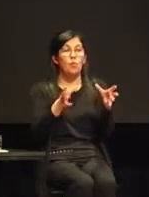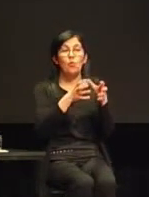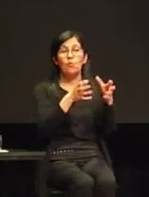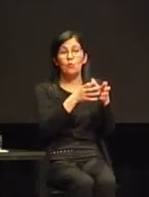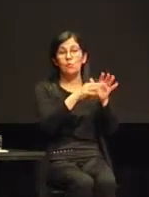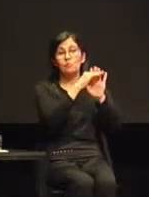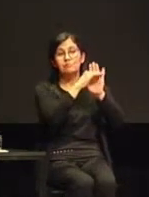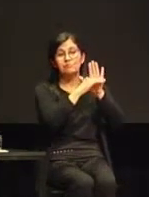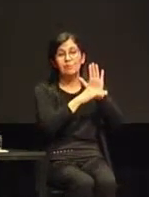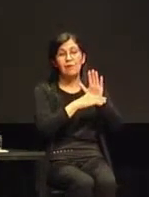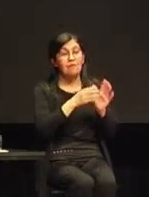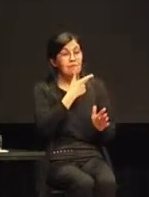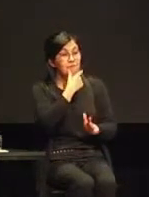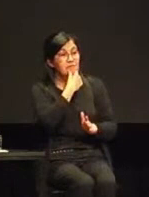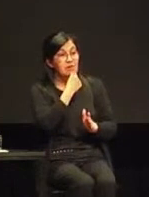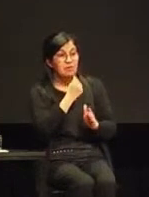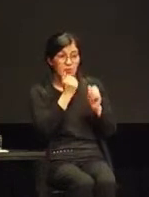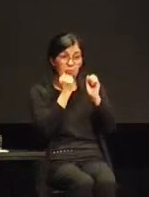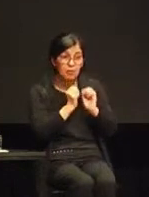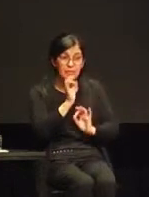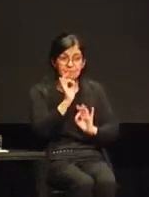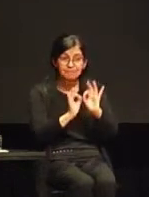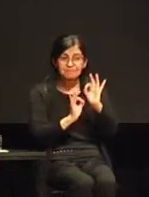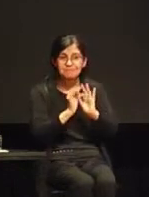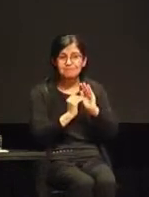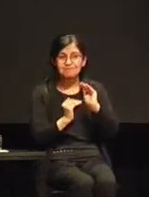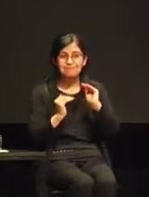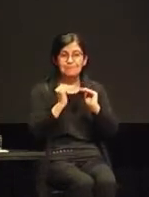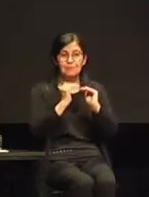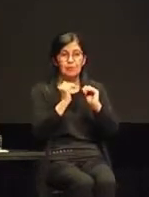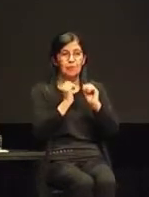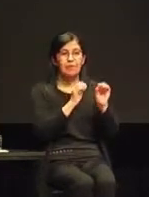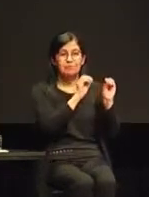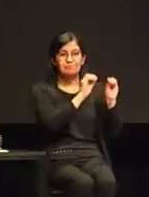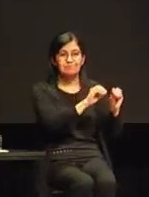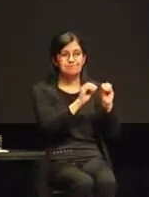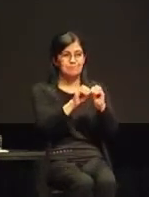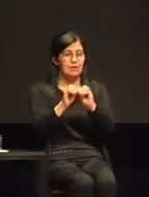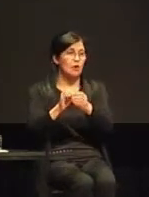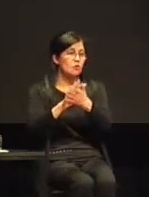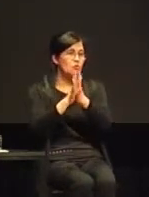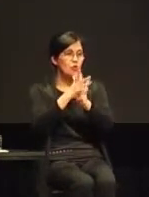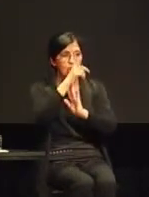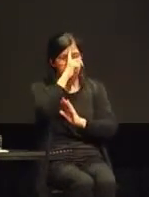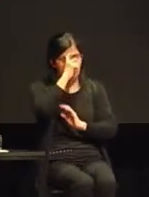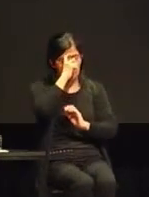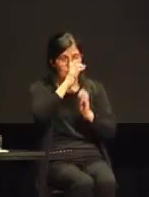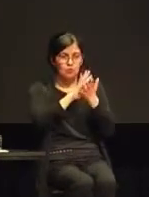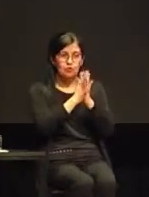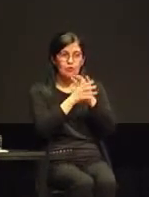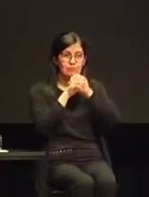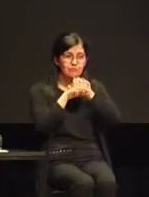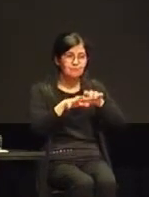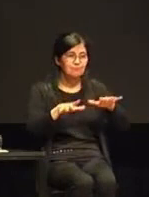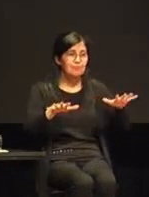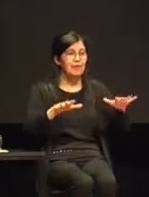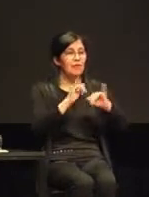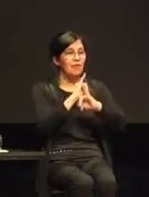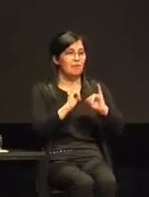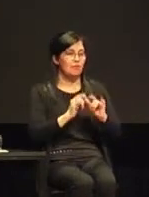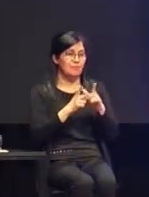indicadores simples, medibles, que sean aplicables para todos los hospitales de toda la red a